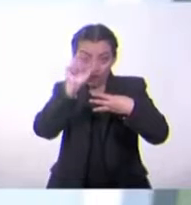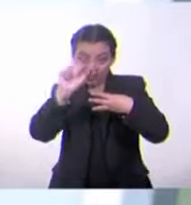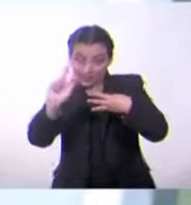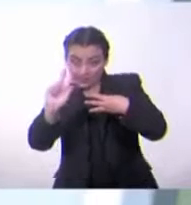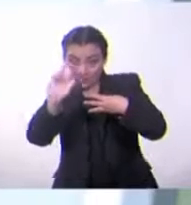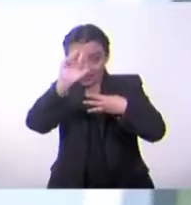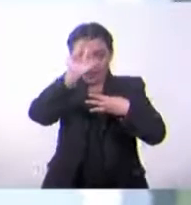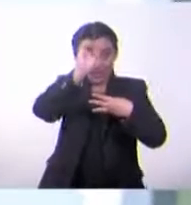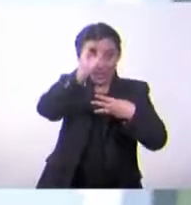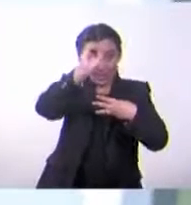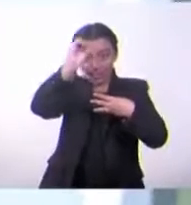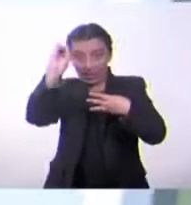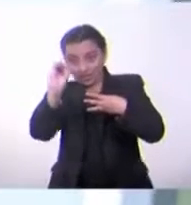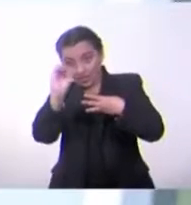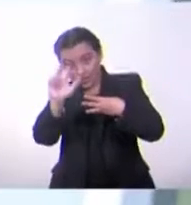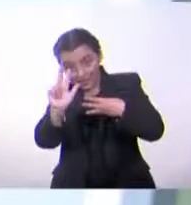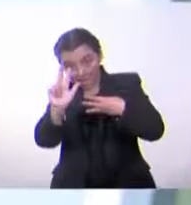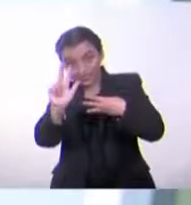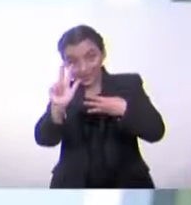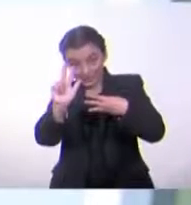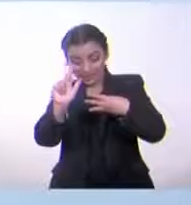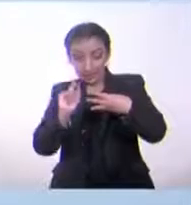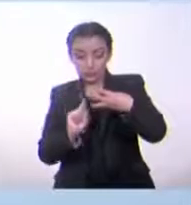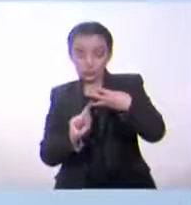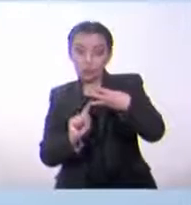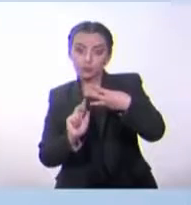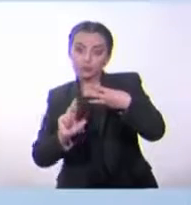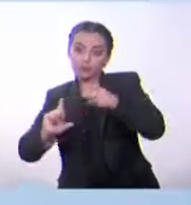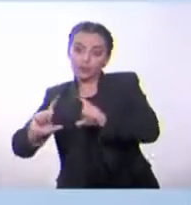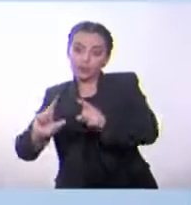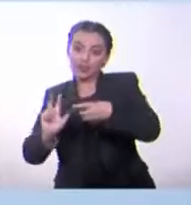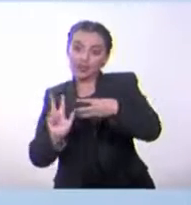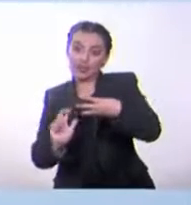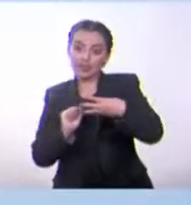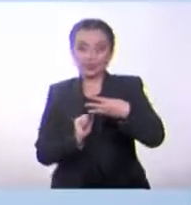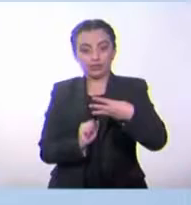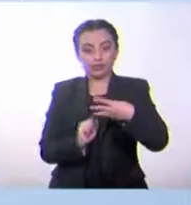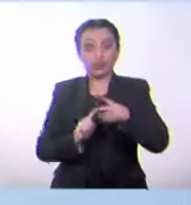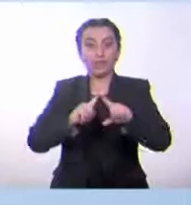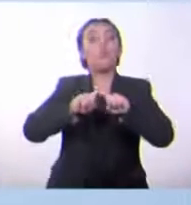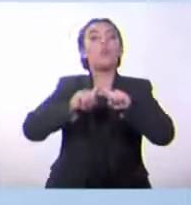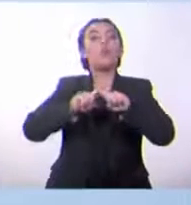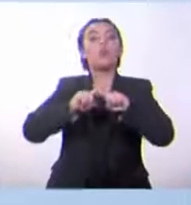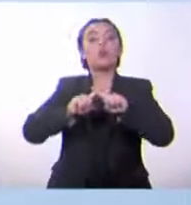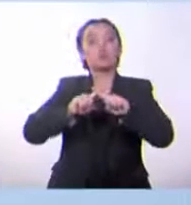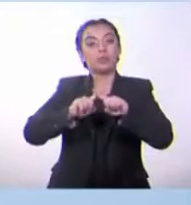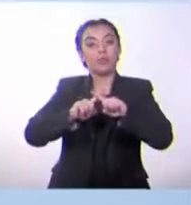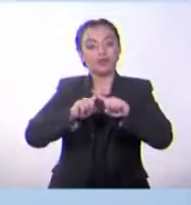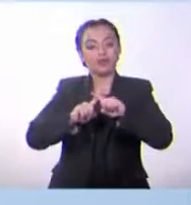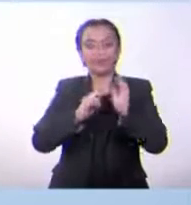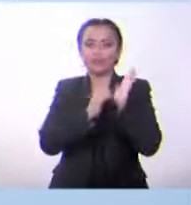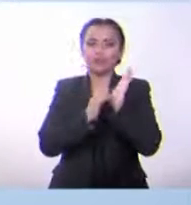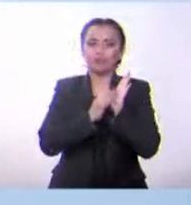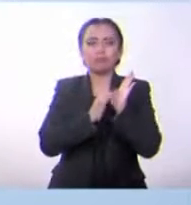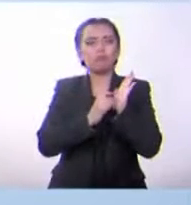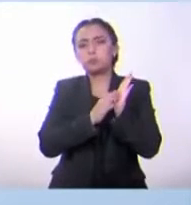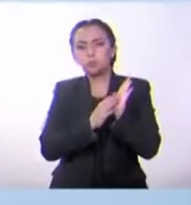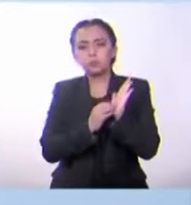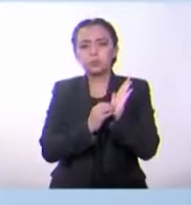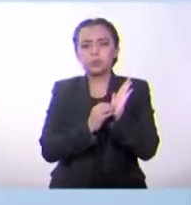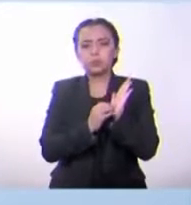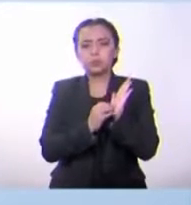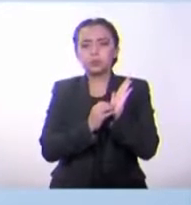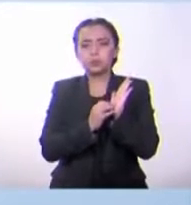que hay 3 átomos. Ahora realizamos la multiplicación. Para